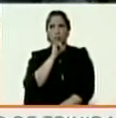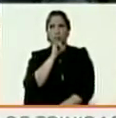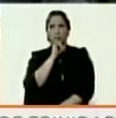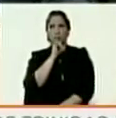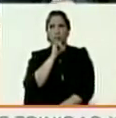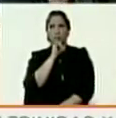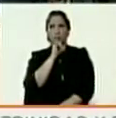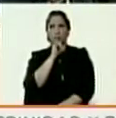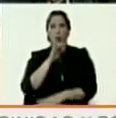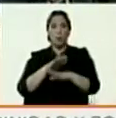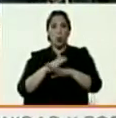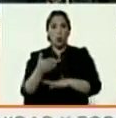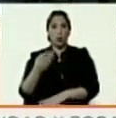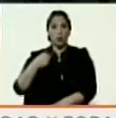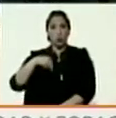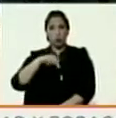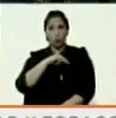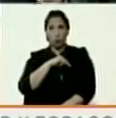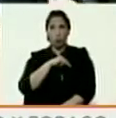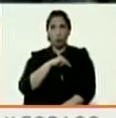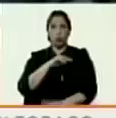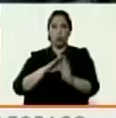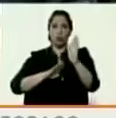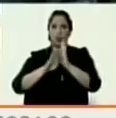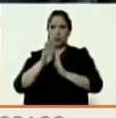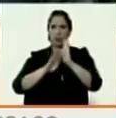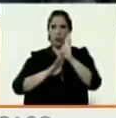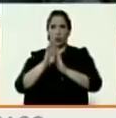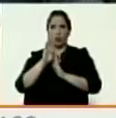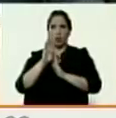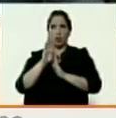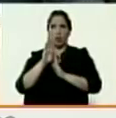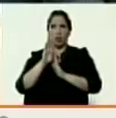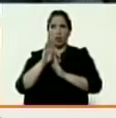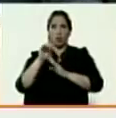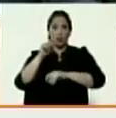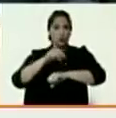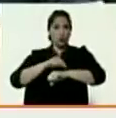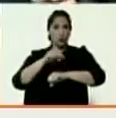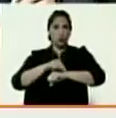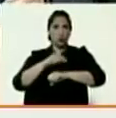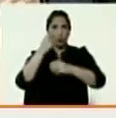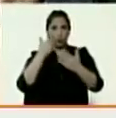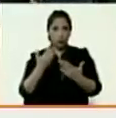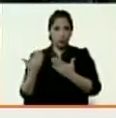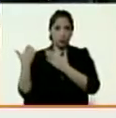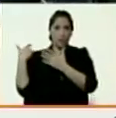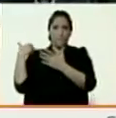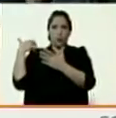porque vamos a desarrollar en los siguientes minutos lo que se ha venido